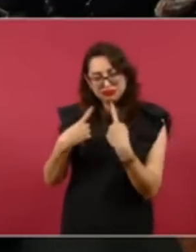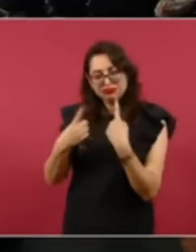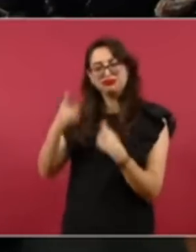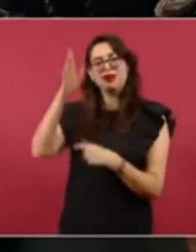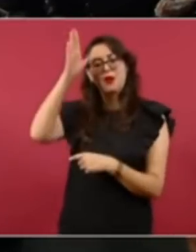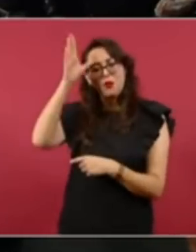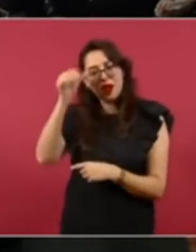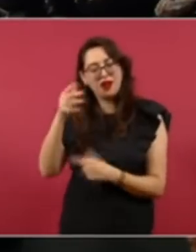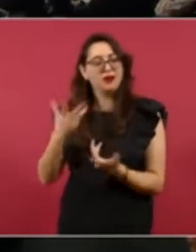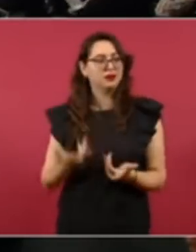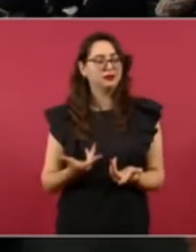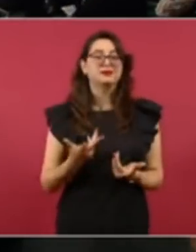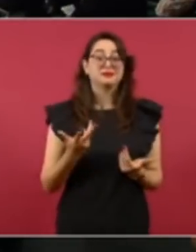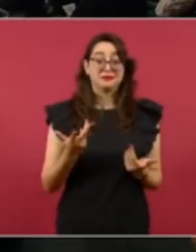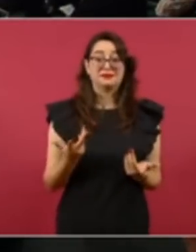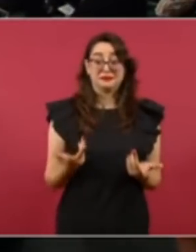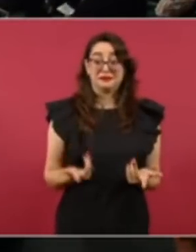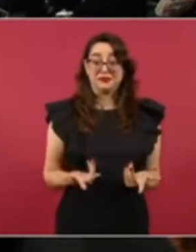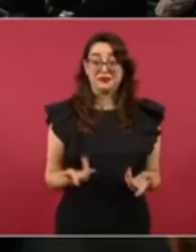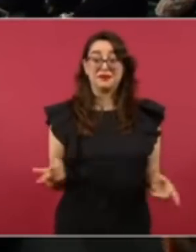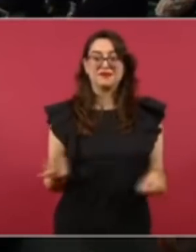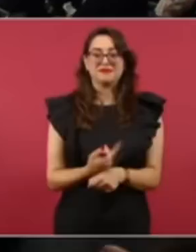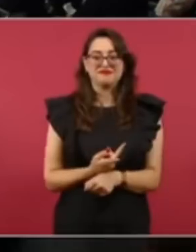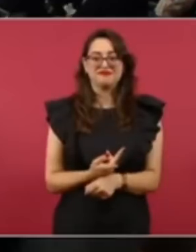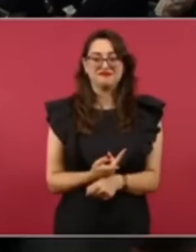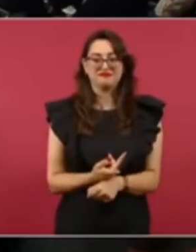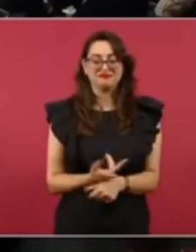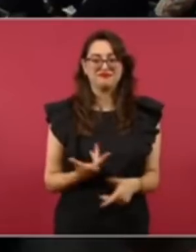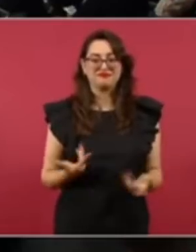Imagínense qué piensa una gente